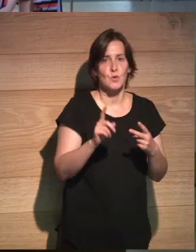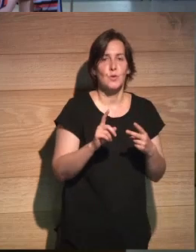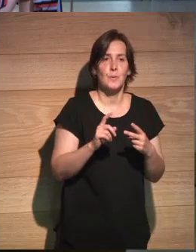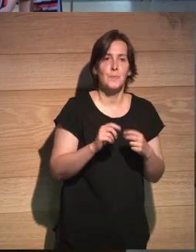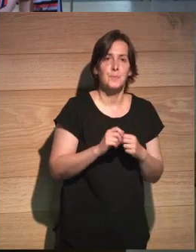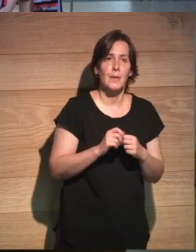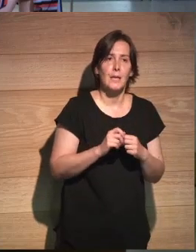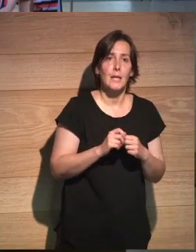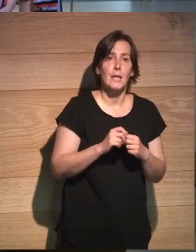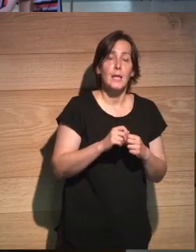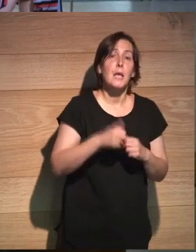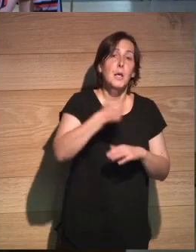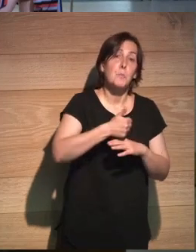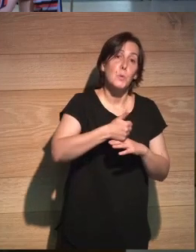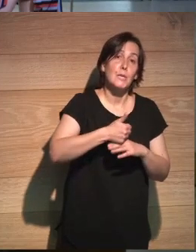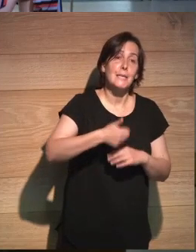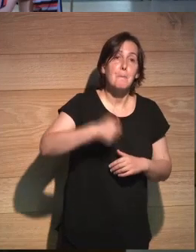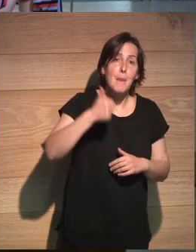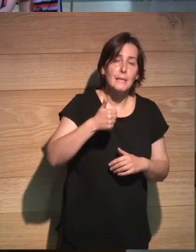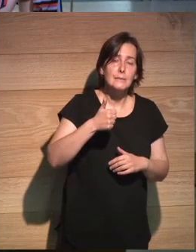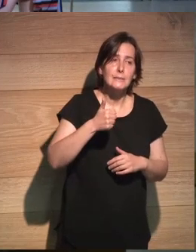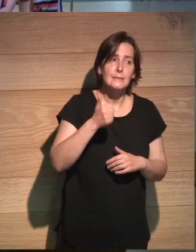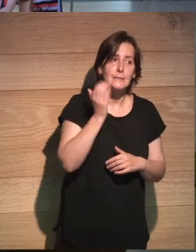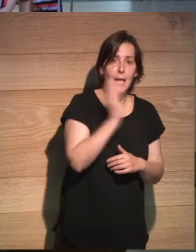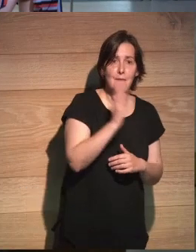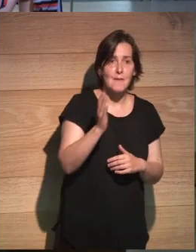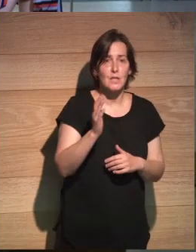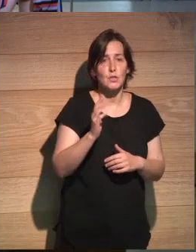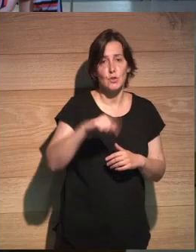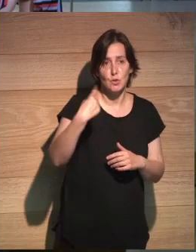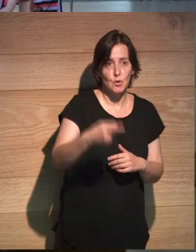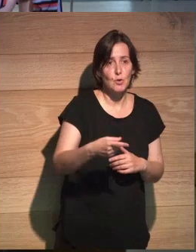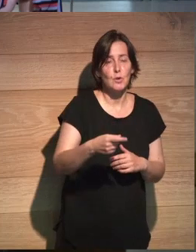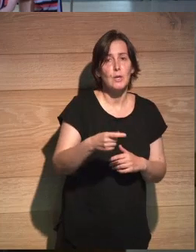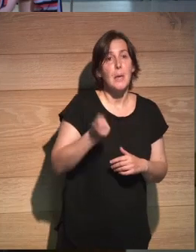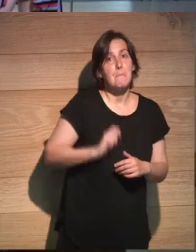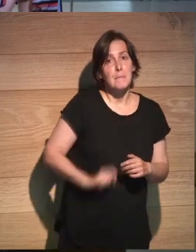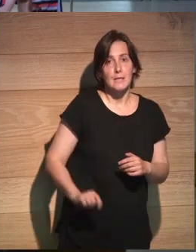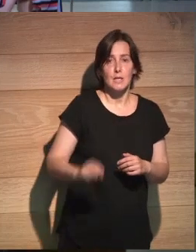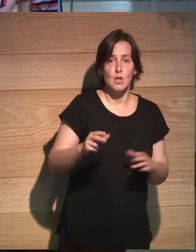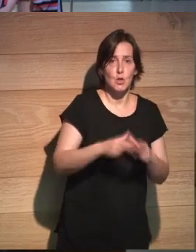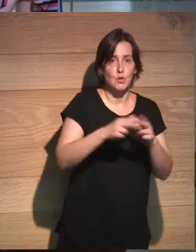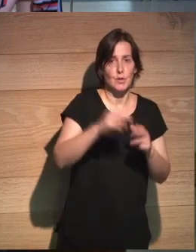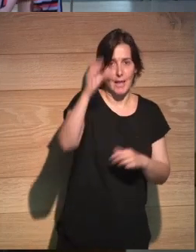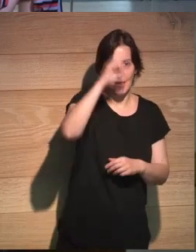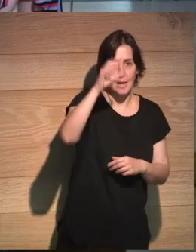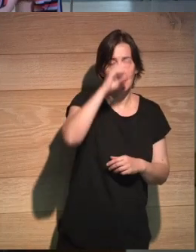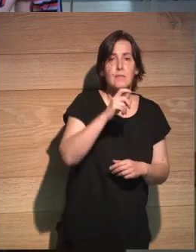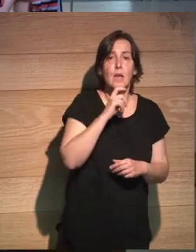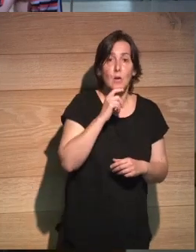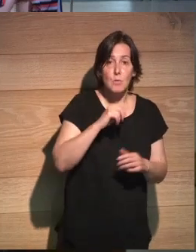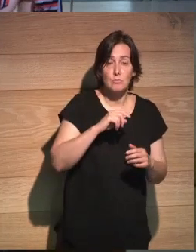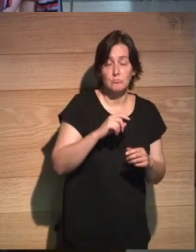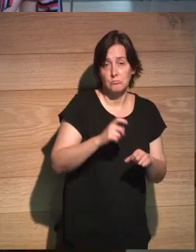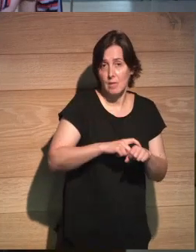probablemente muchas veces siendo más importante, este segundo efecto, o efecto casi principal de prestigio social de la ciencia, que se consigue mediante este